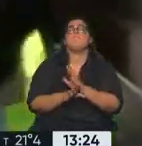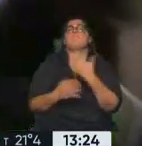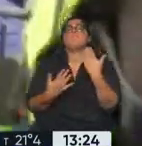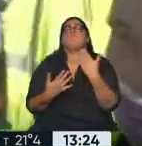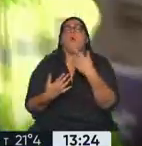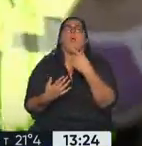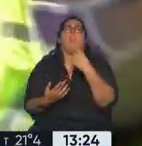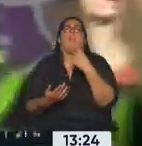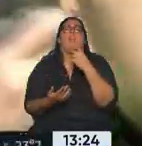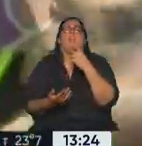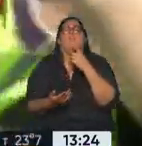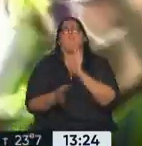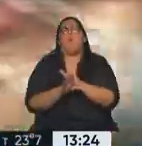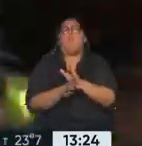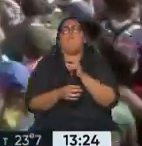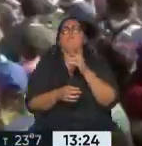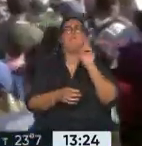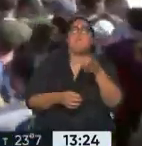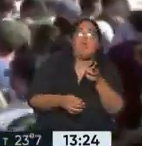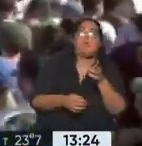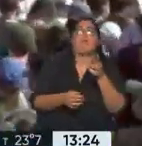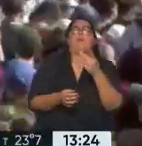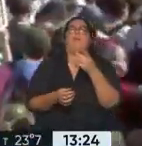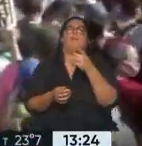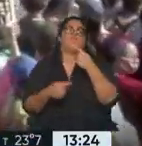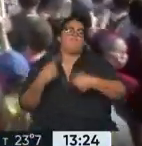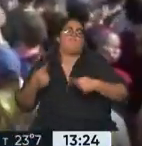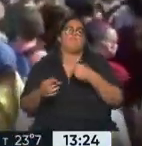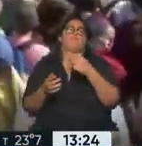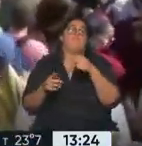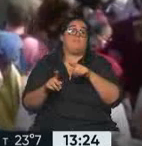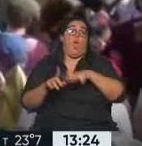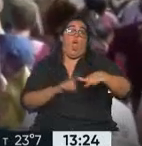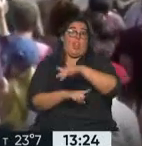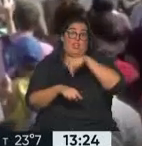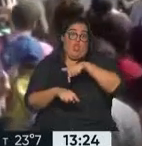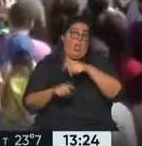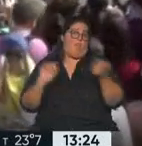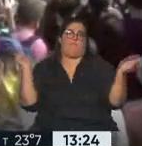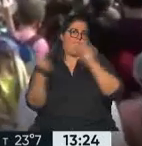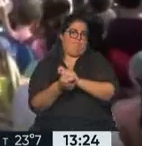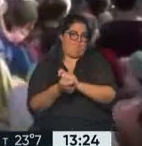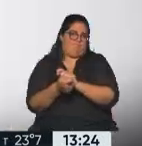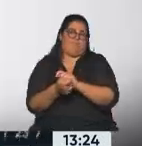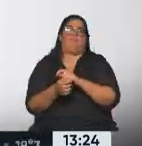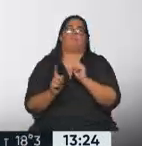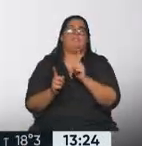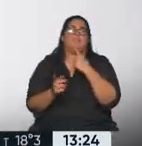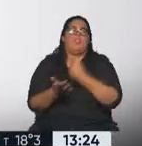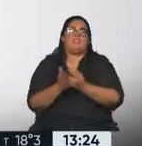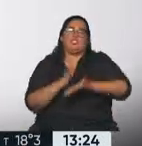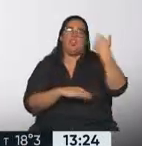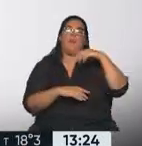la interrupción voluntaria del embarazo, retrotrayendo el escenario al vigente antes de la histórica sentencia de